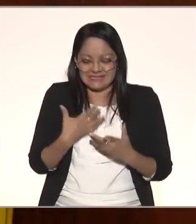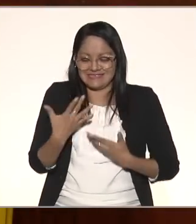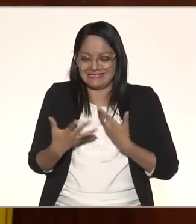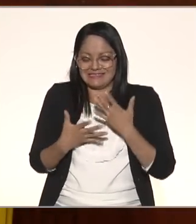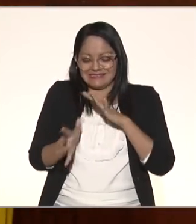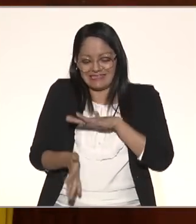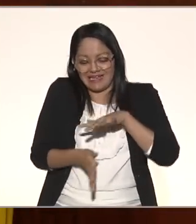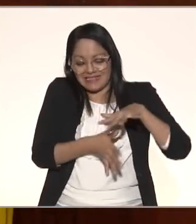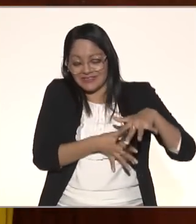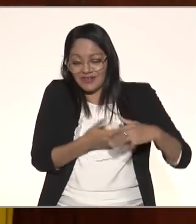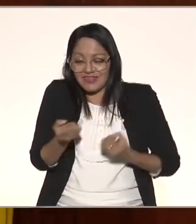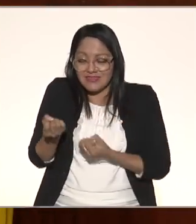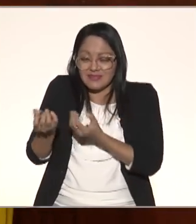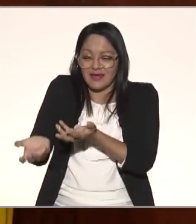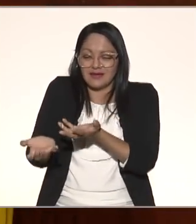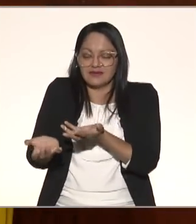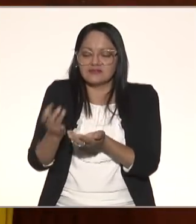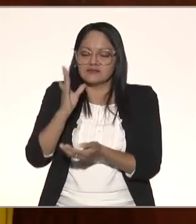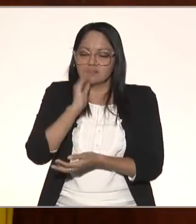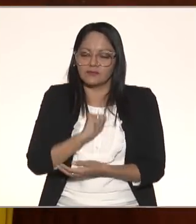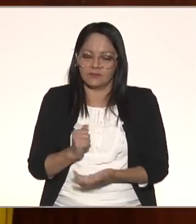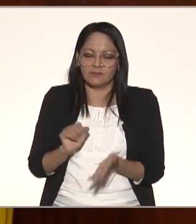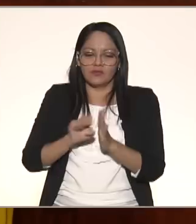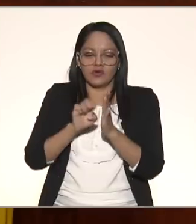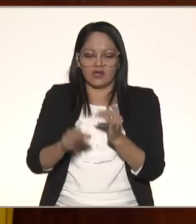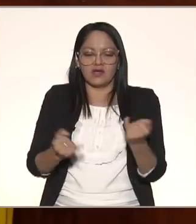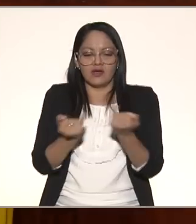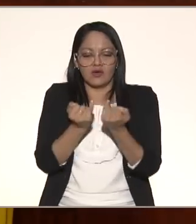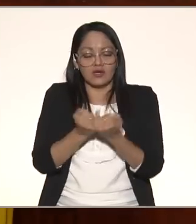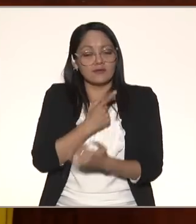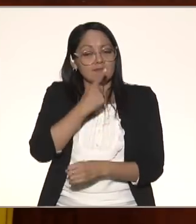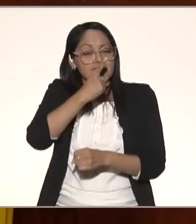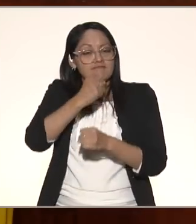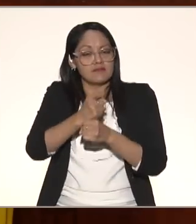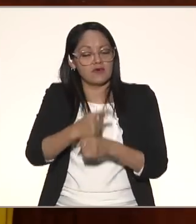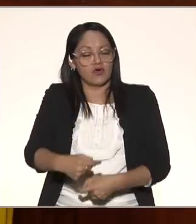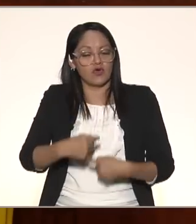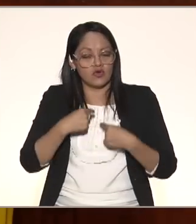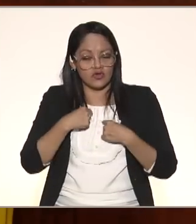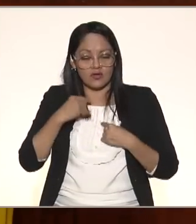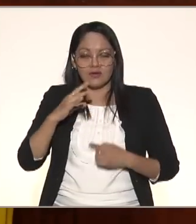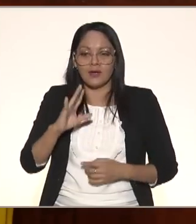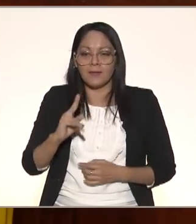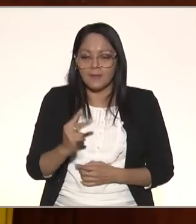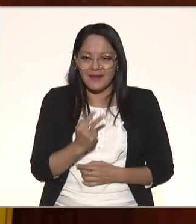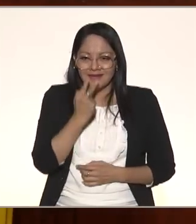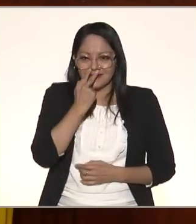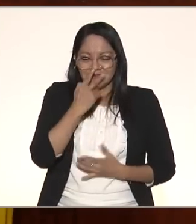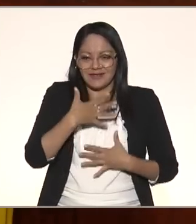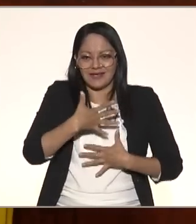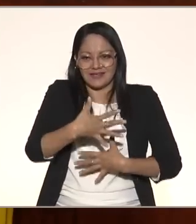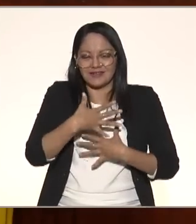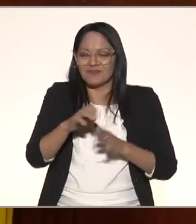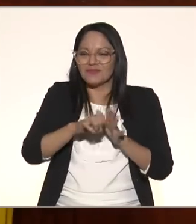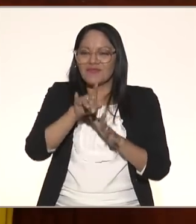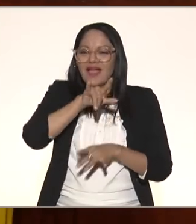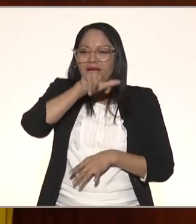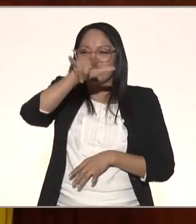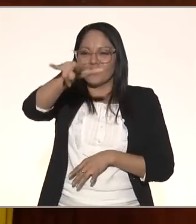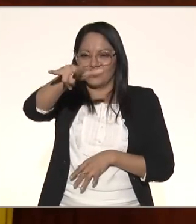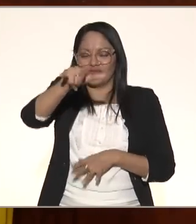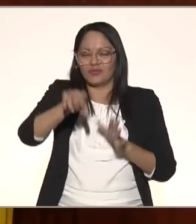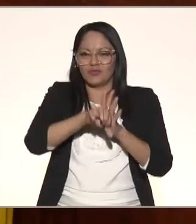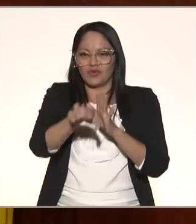creo que es bien importante esta analogía de yo necesito primero ponerme la máscara de oxígeno en el avión y después ayudo al de al lado